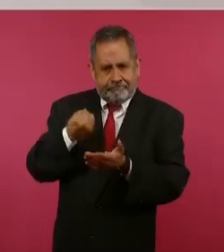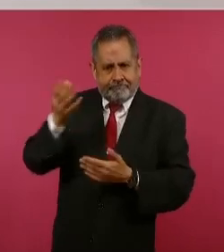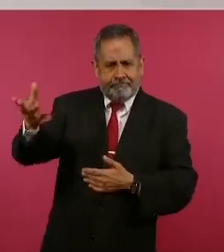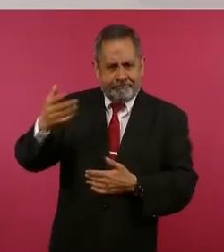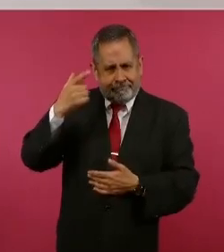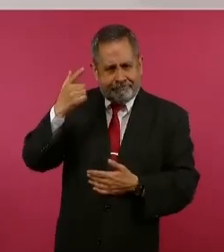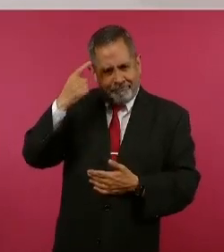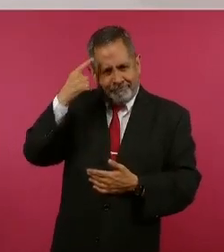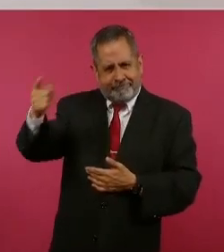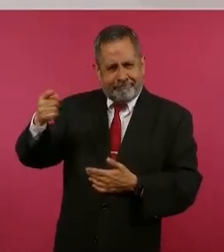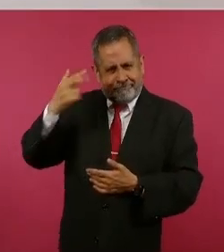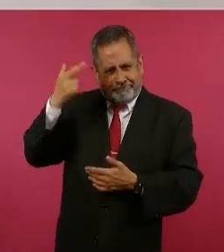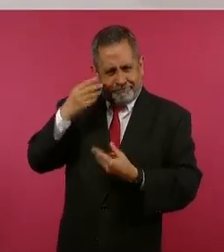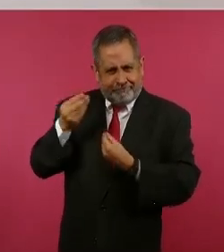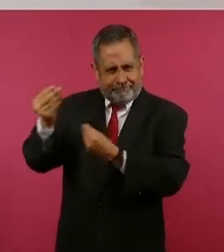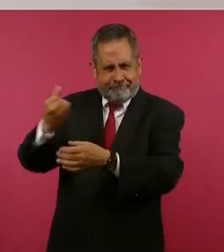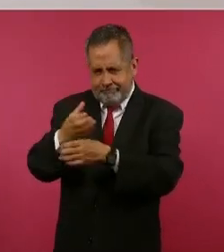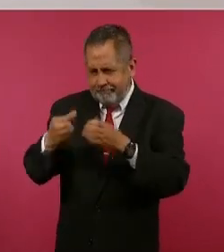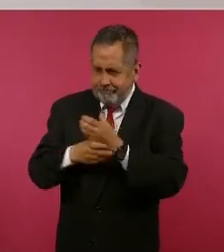especie